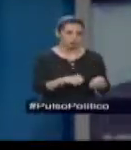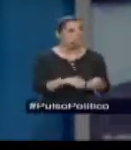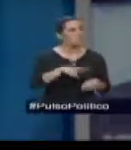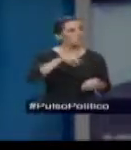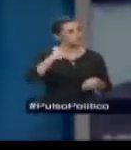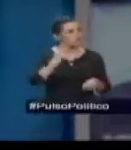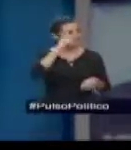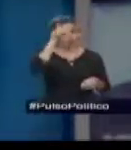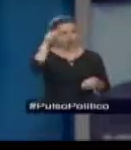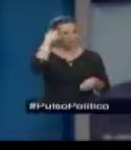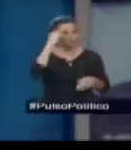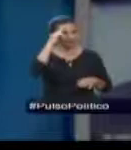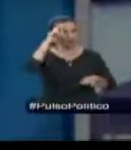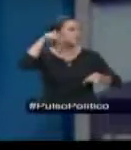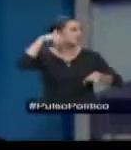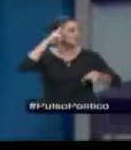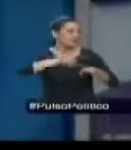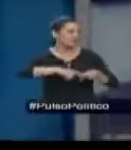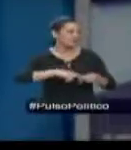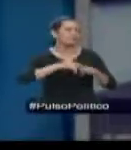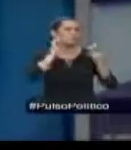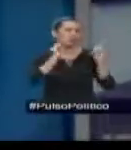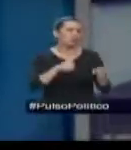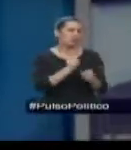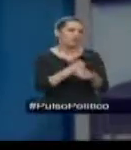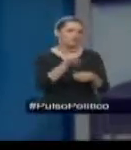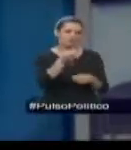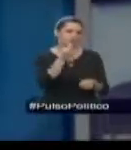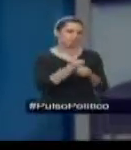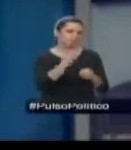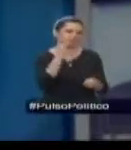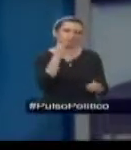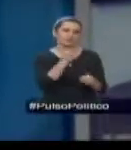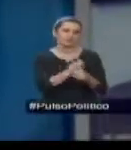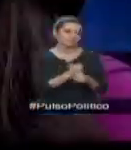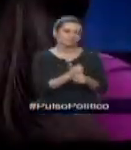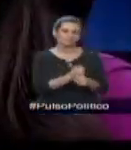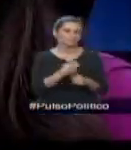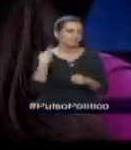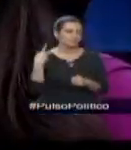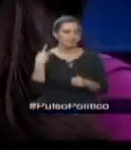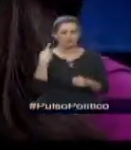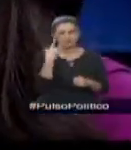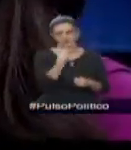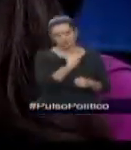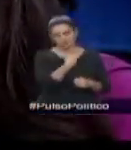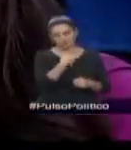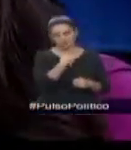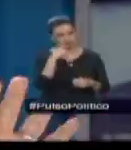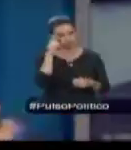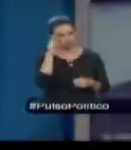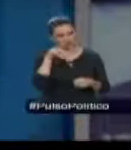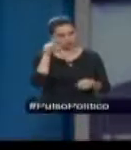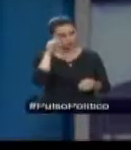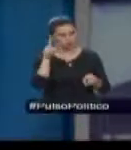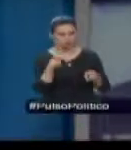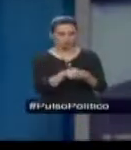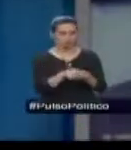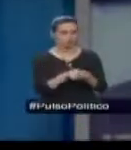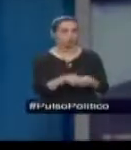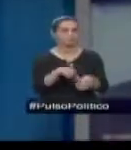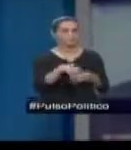gobierno nacional el gobierno central puede hacer adecuadamente el ejercicio de esas competencias hay una larga distancia en